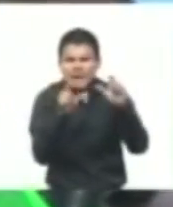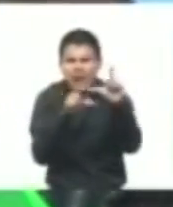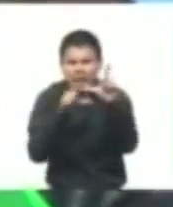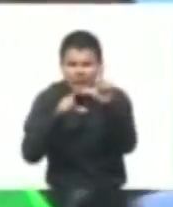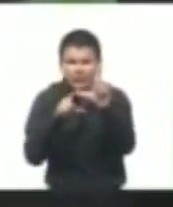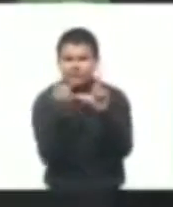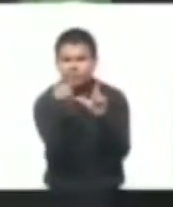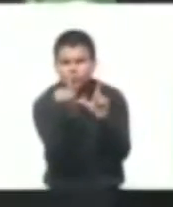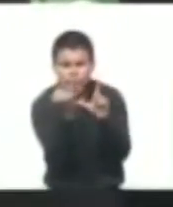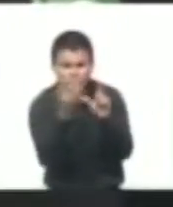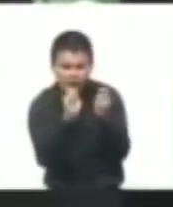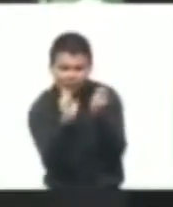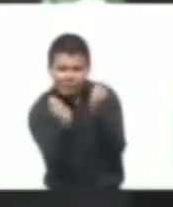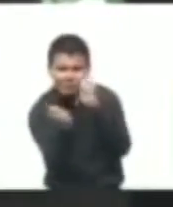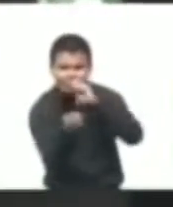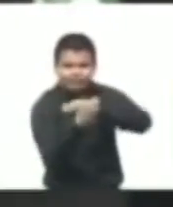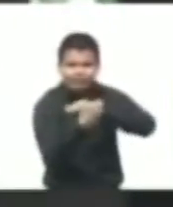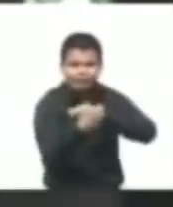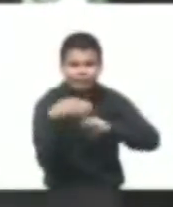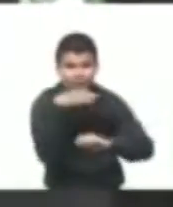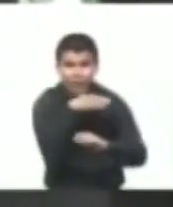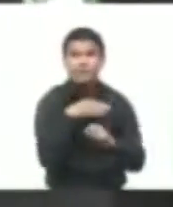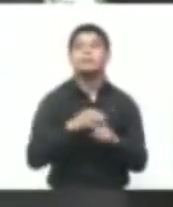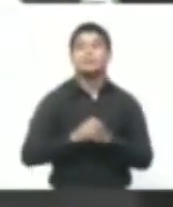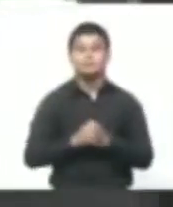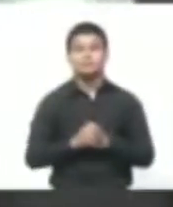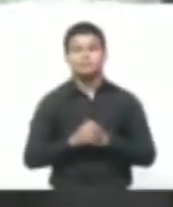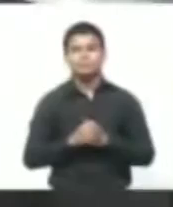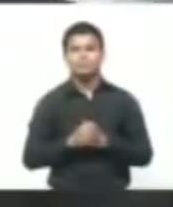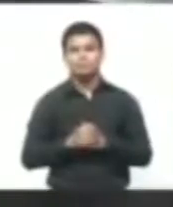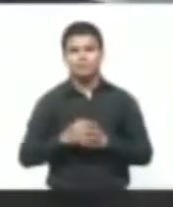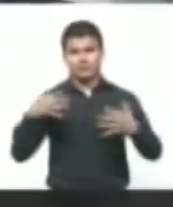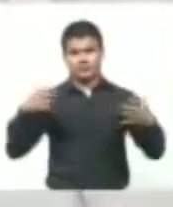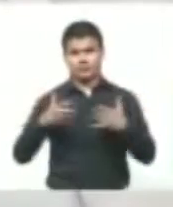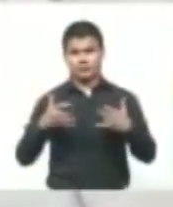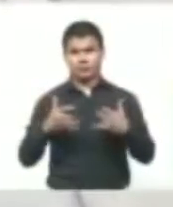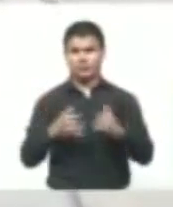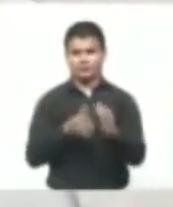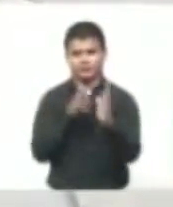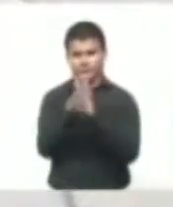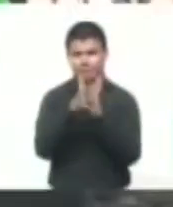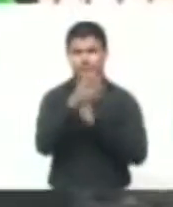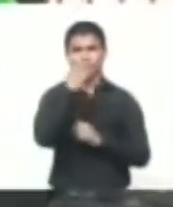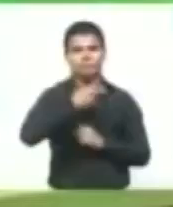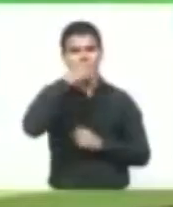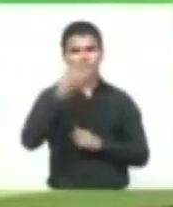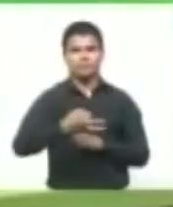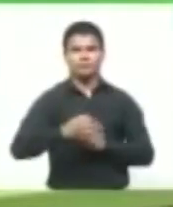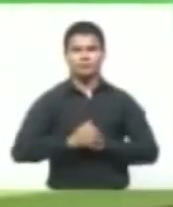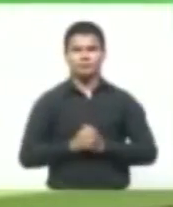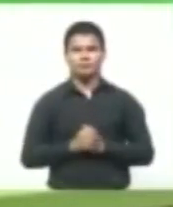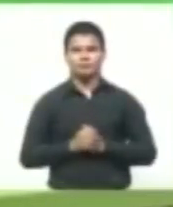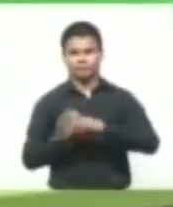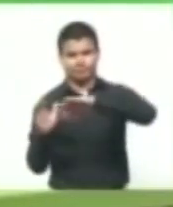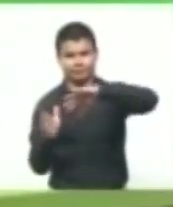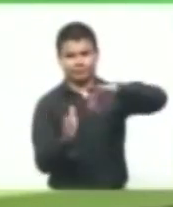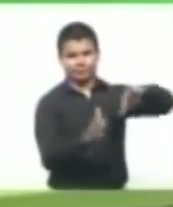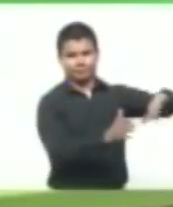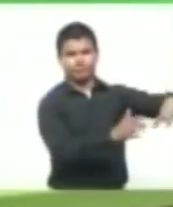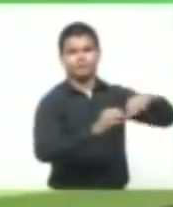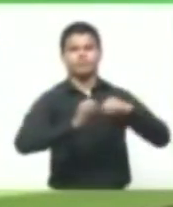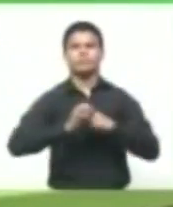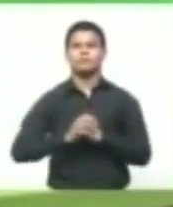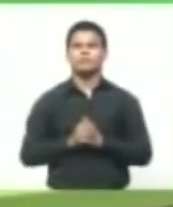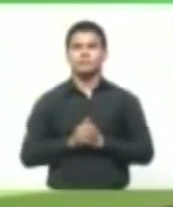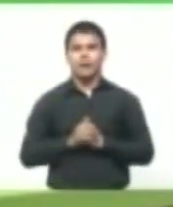nacionalización. En Valledupar, Ramón Meneses, Las Noticias, un compromiso con la verdad. En otros hechos importantes, la